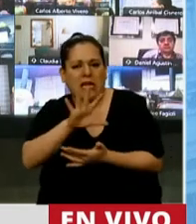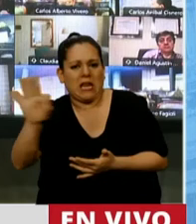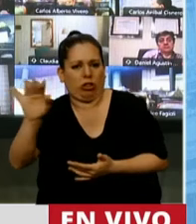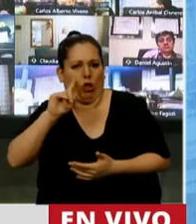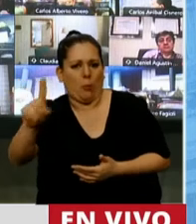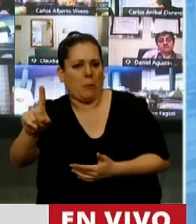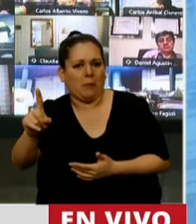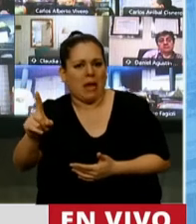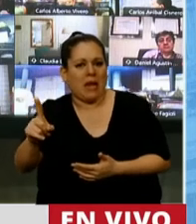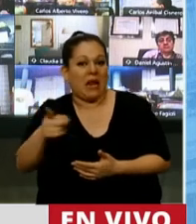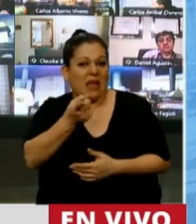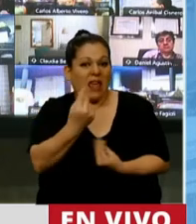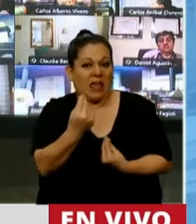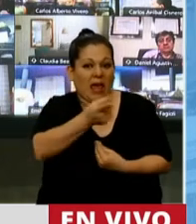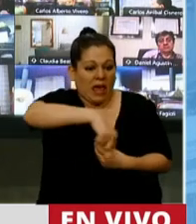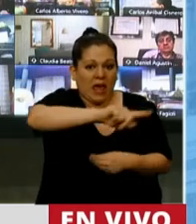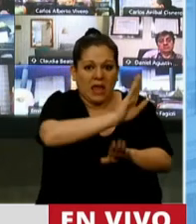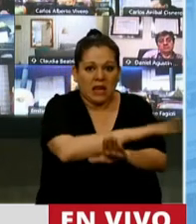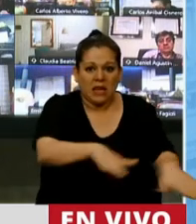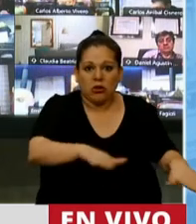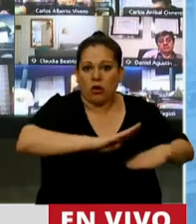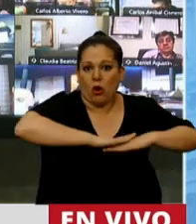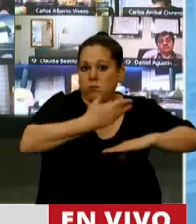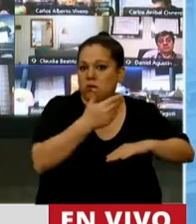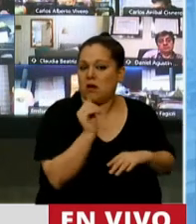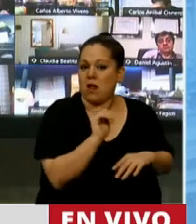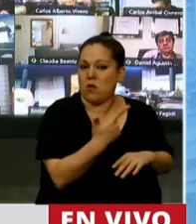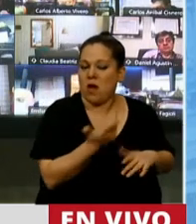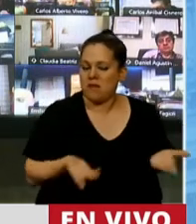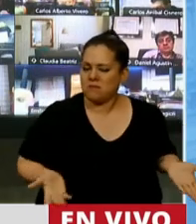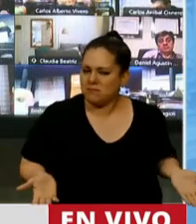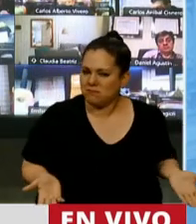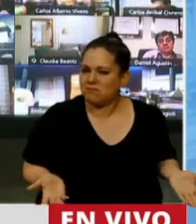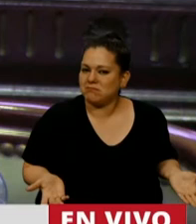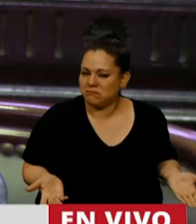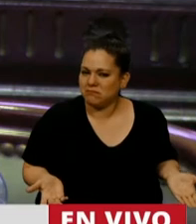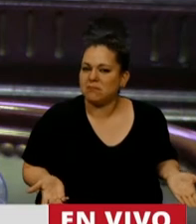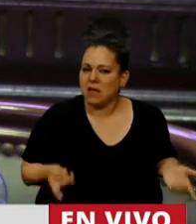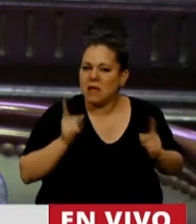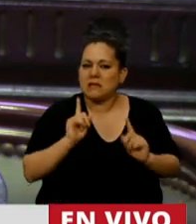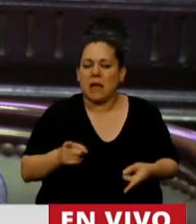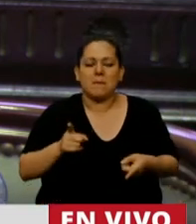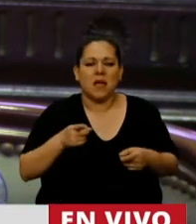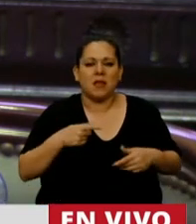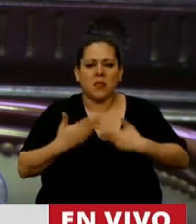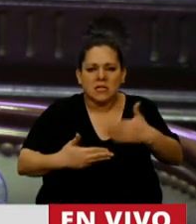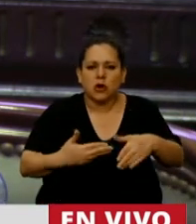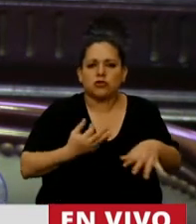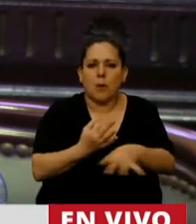no tienen dispositivos. Por otra parte, también hay una baja en el desarrollo pedagógico de